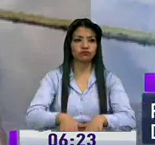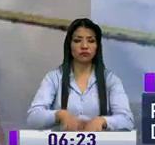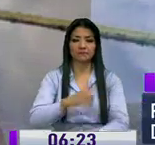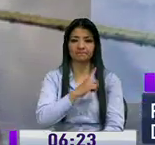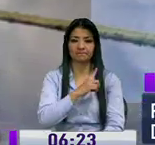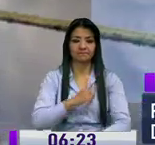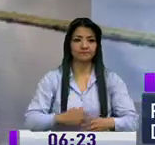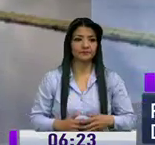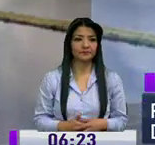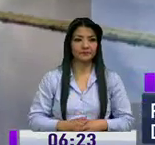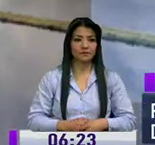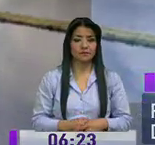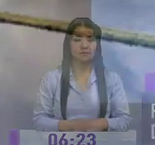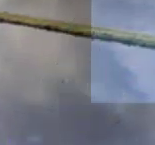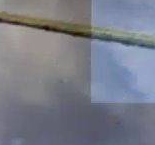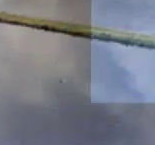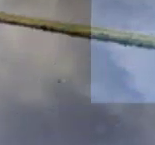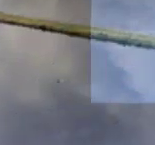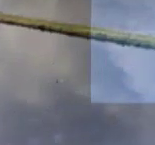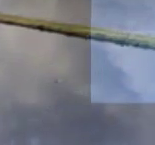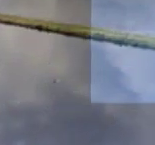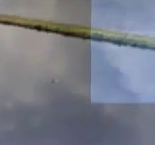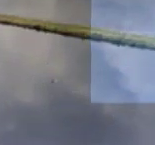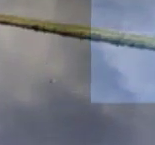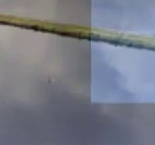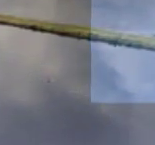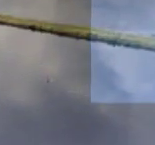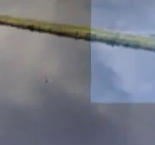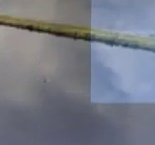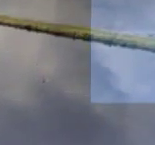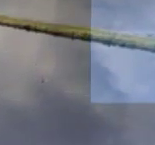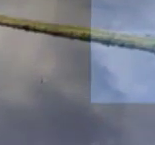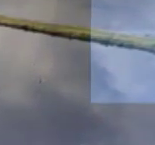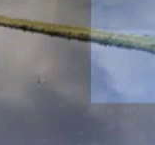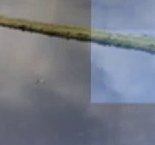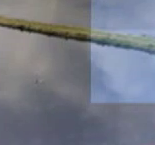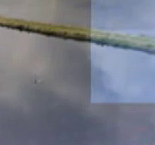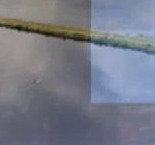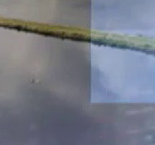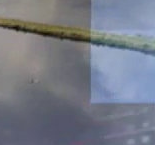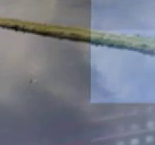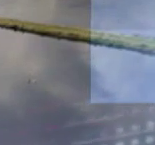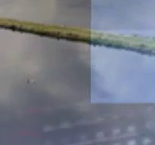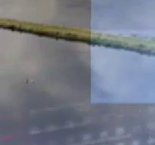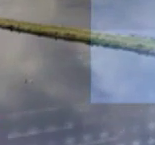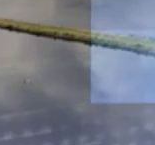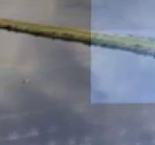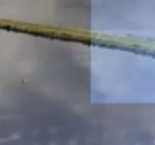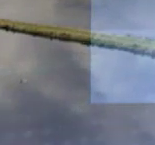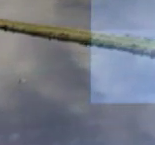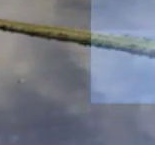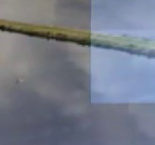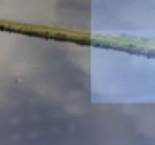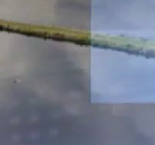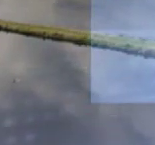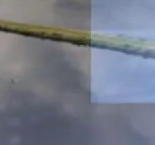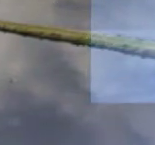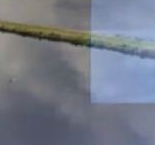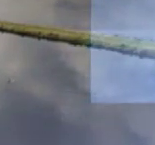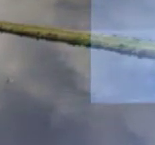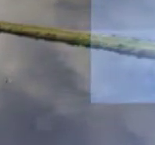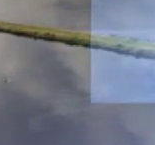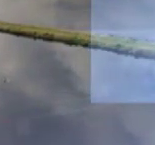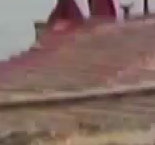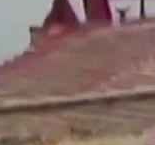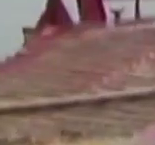robo al sector camaronero en lo que va del año 2019, dejando aproximadamente $300.000 en pérdidas, y que de estos,